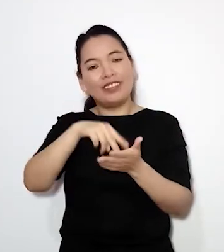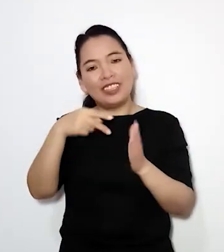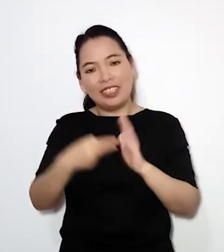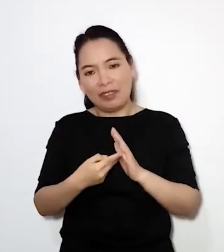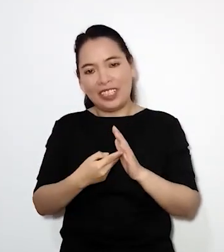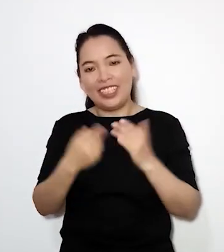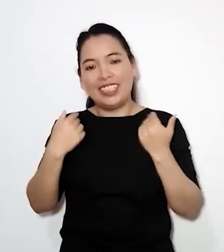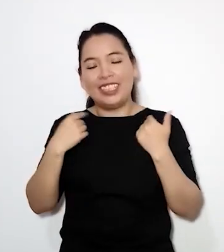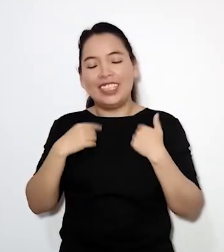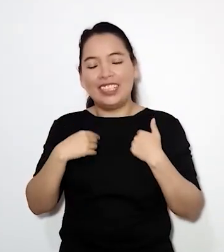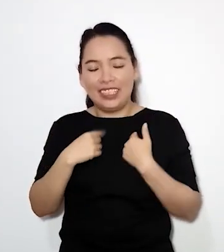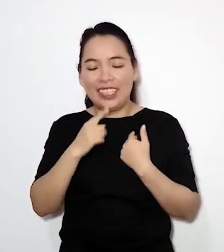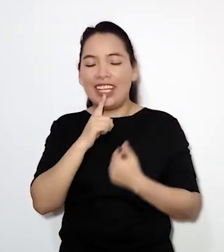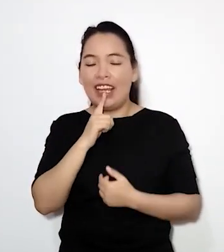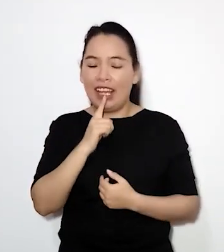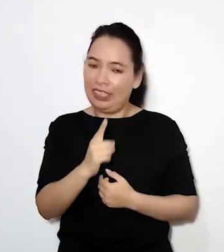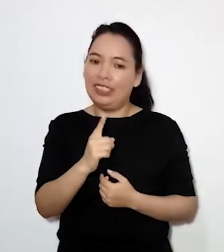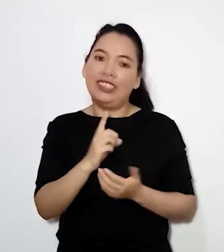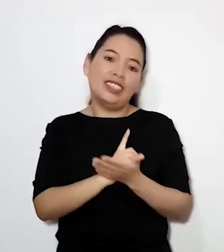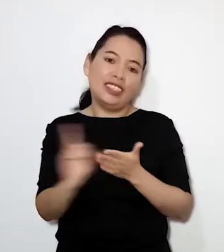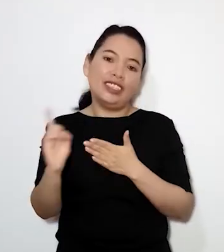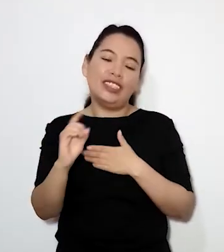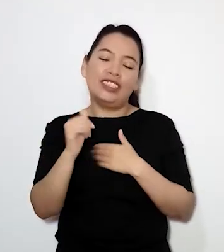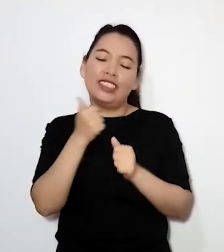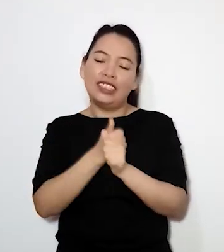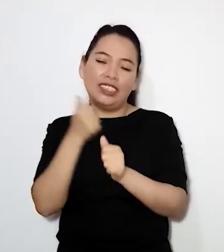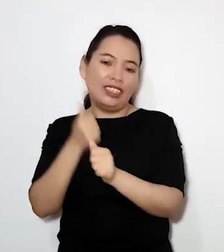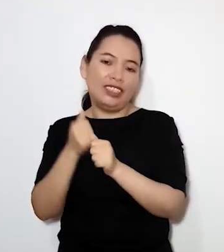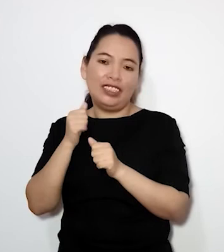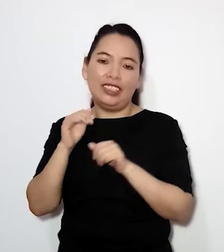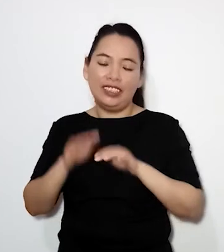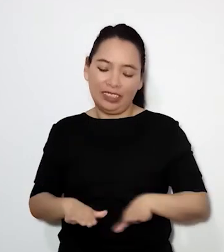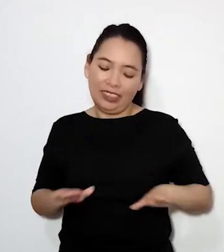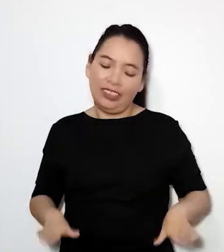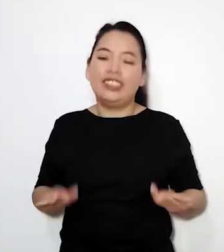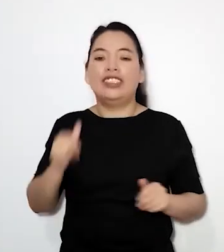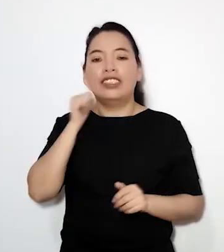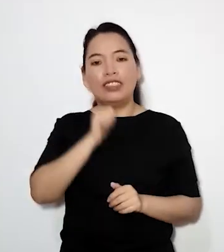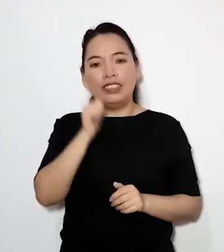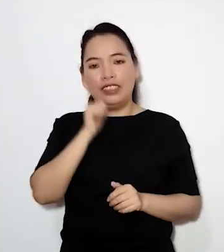este momento no estamos pudiendo lograr